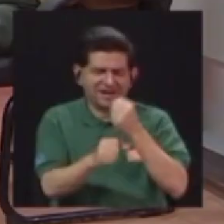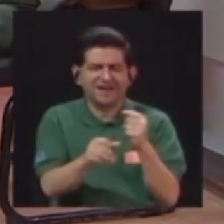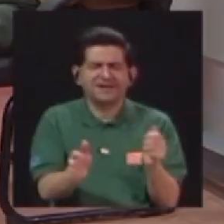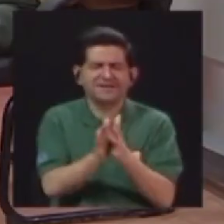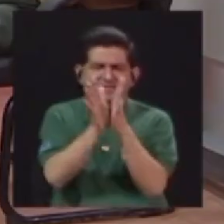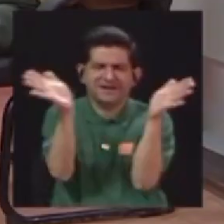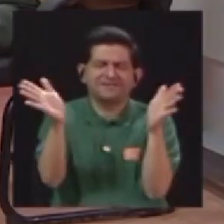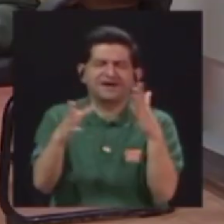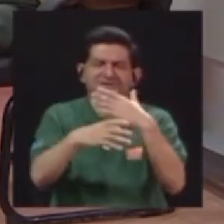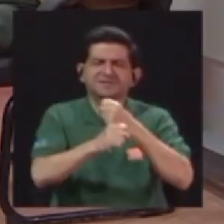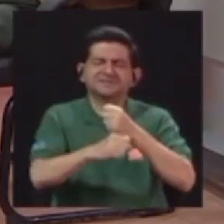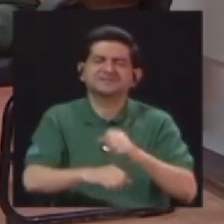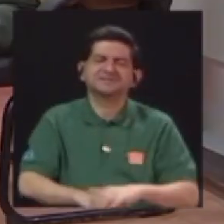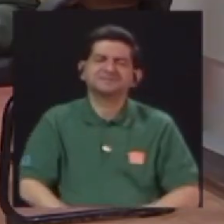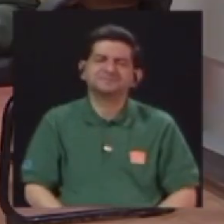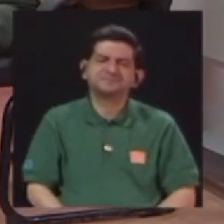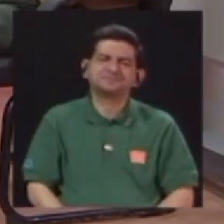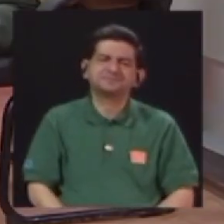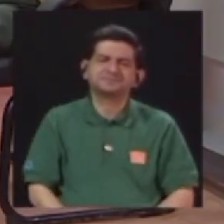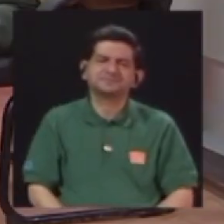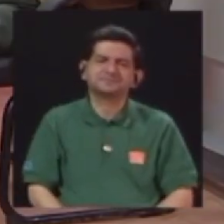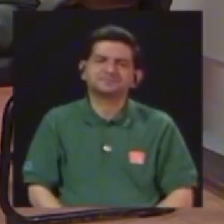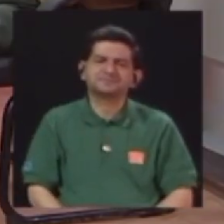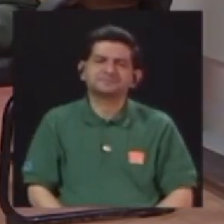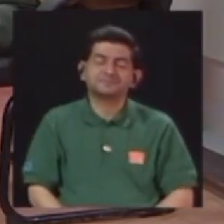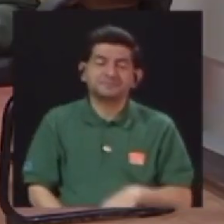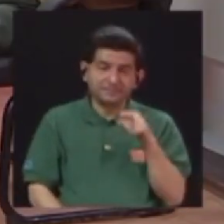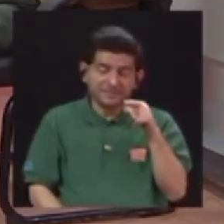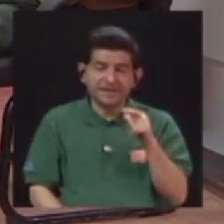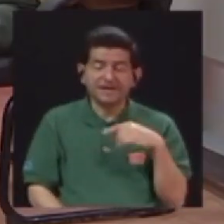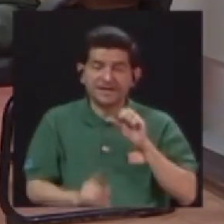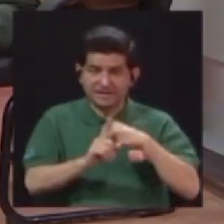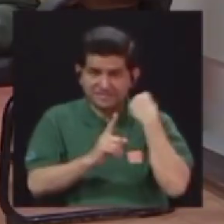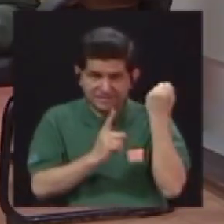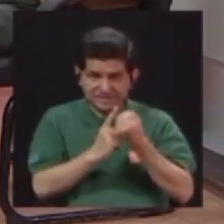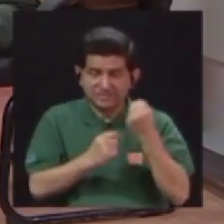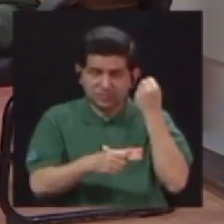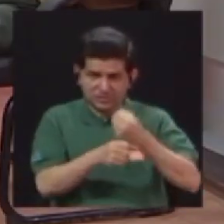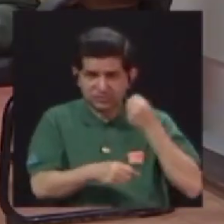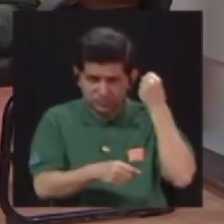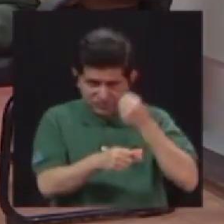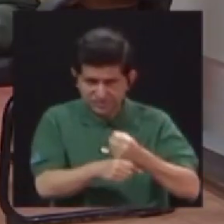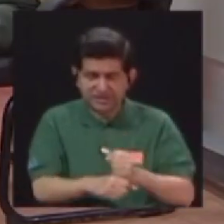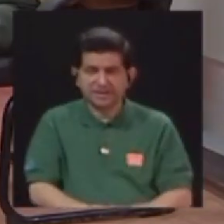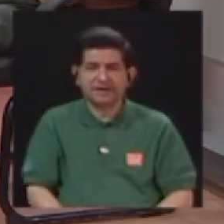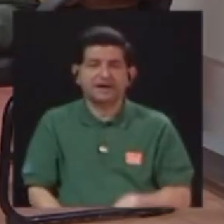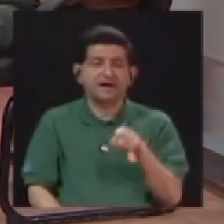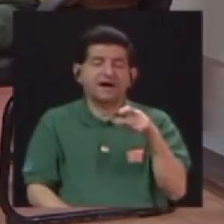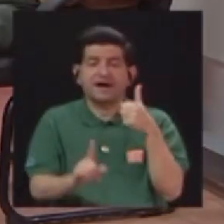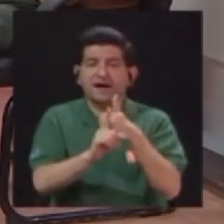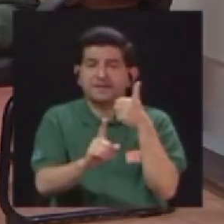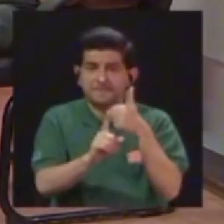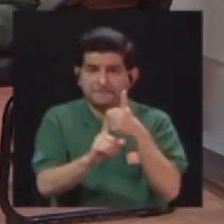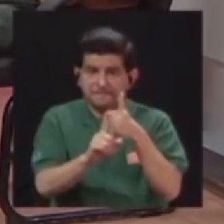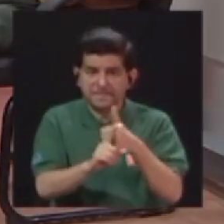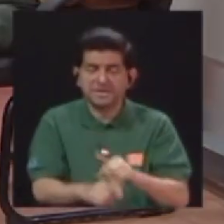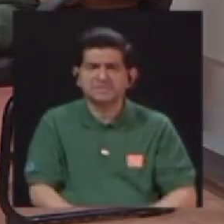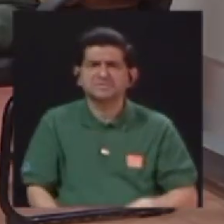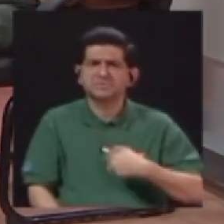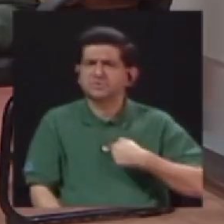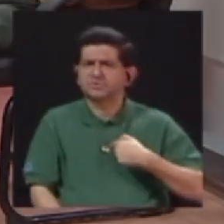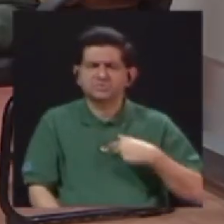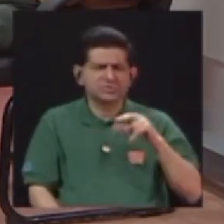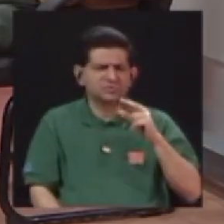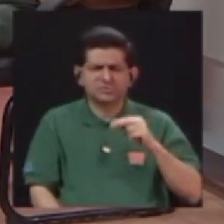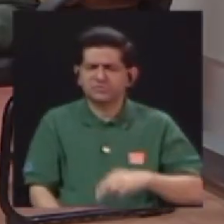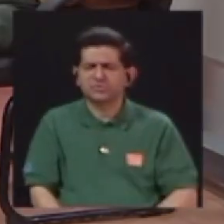que usted desempeña. Está en esa tarea, y ahí mismo, si mi memoria no me